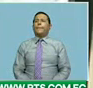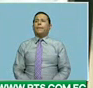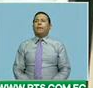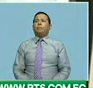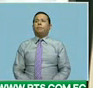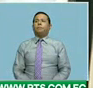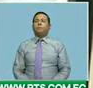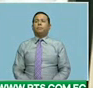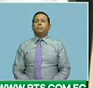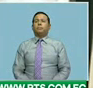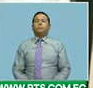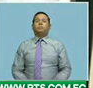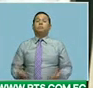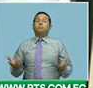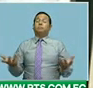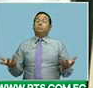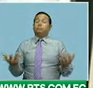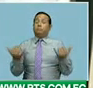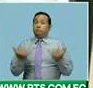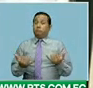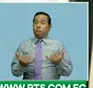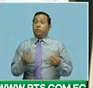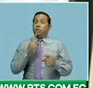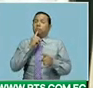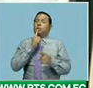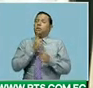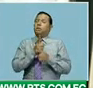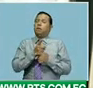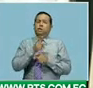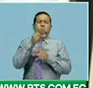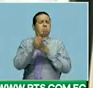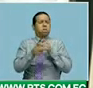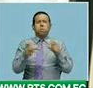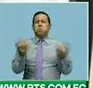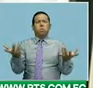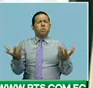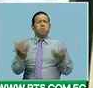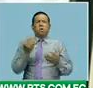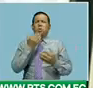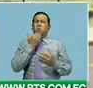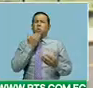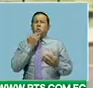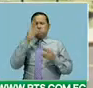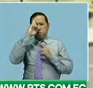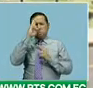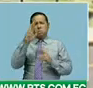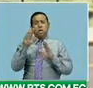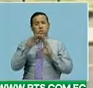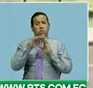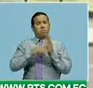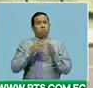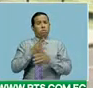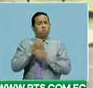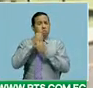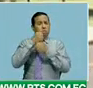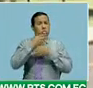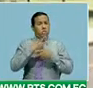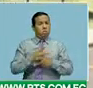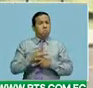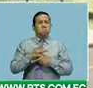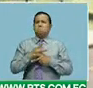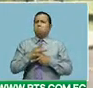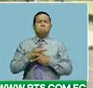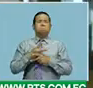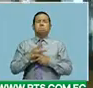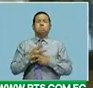Letras mayúsculas podemos decir que las incivilidades e inconductas desbordaron en este feriado. Según reportó el sistema de emergencias de